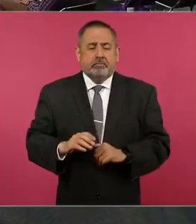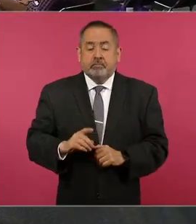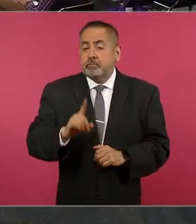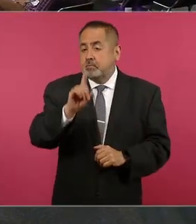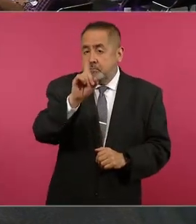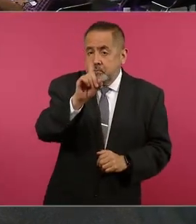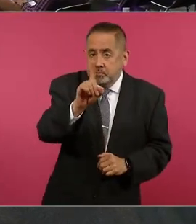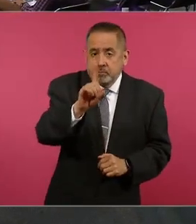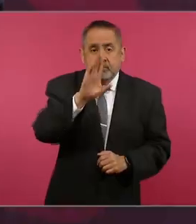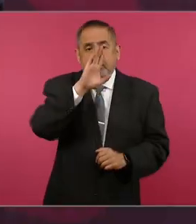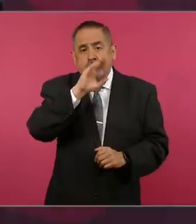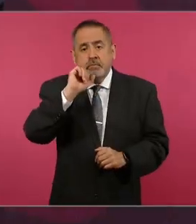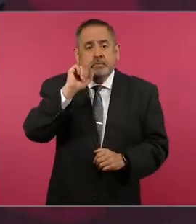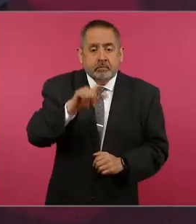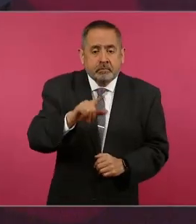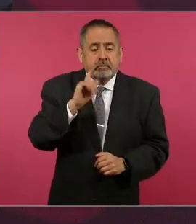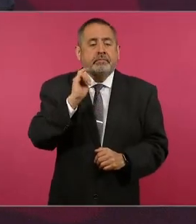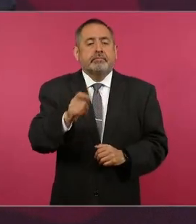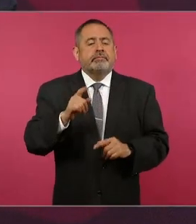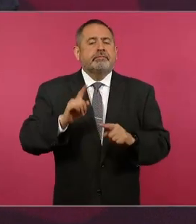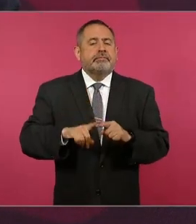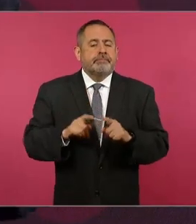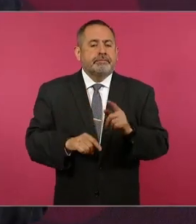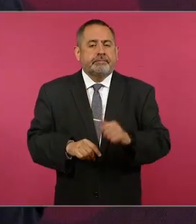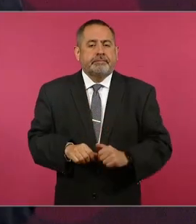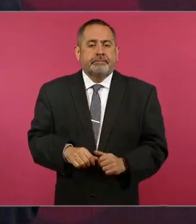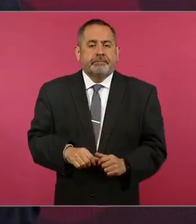es el que